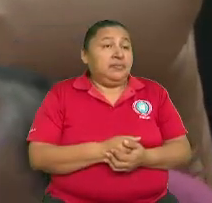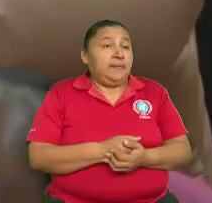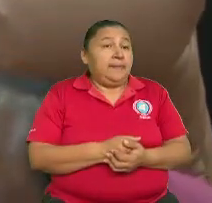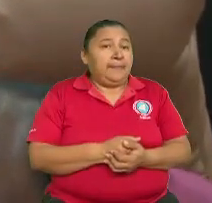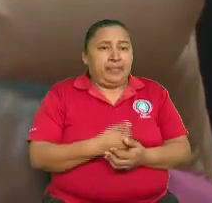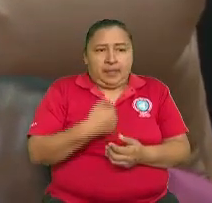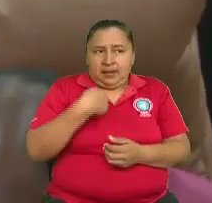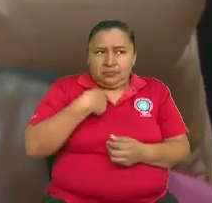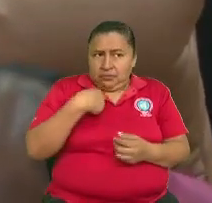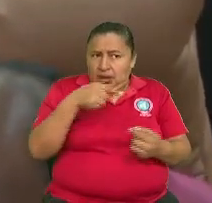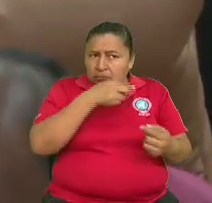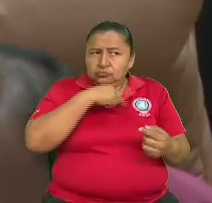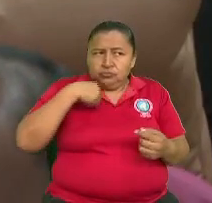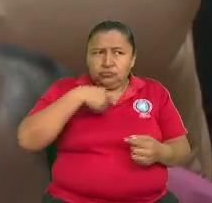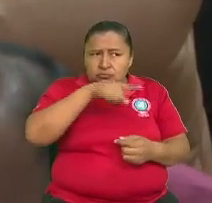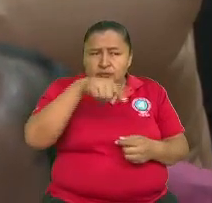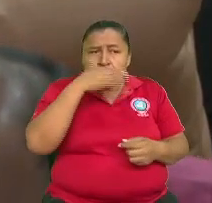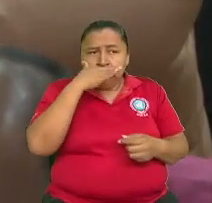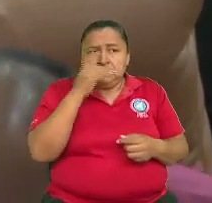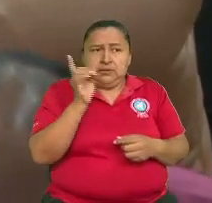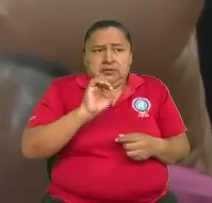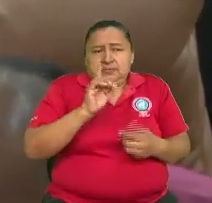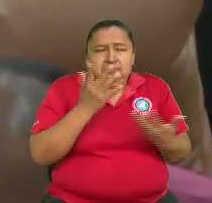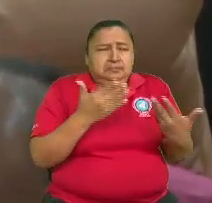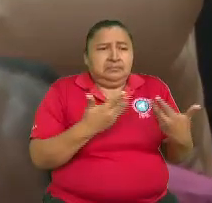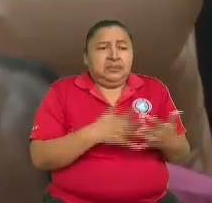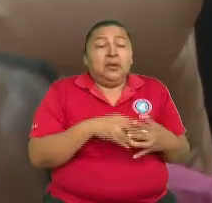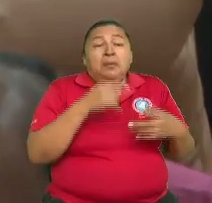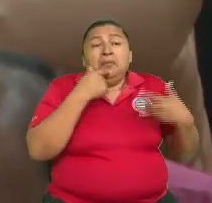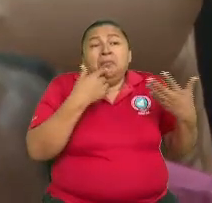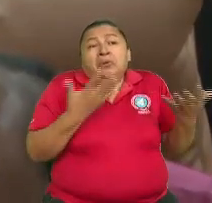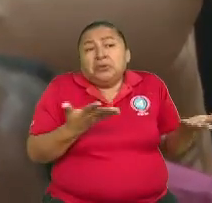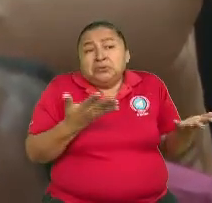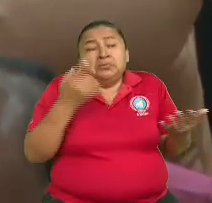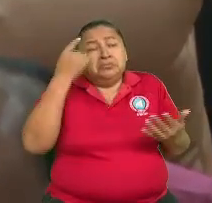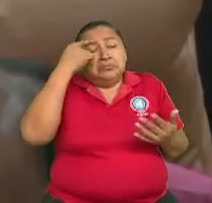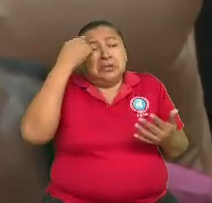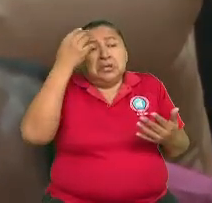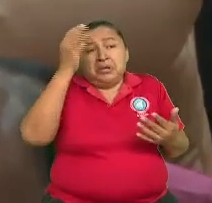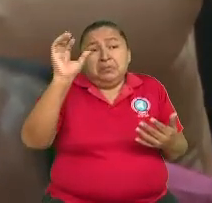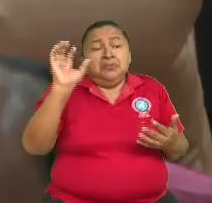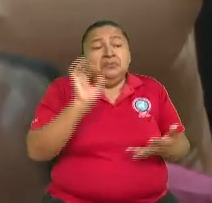No somos nosotros. Por lo tanto, creemos